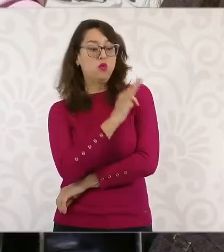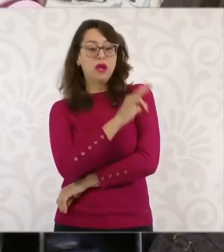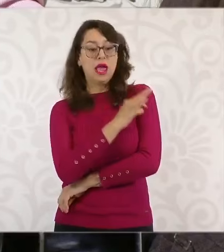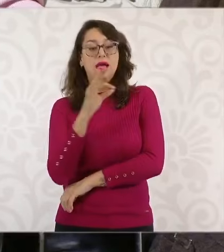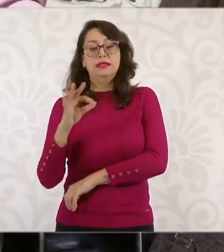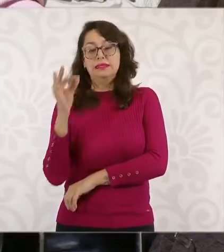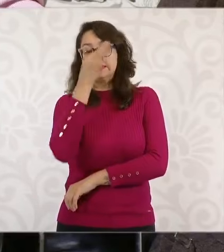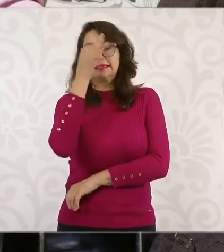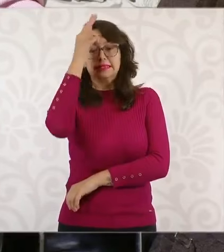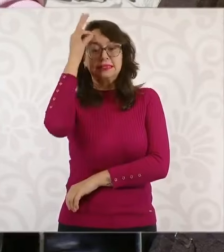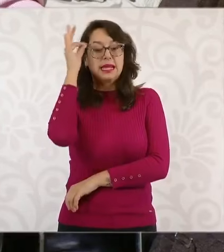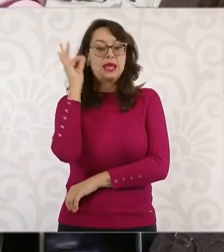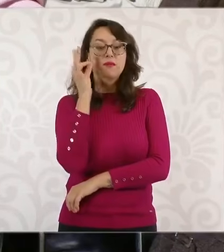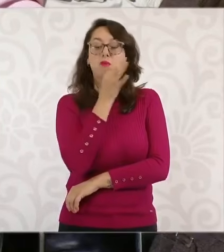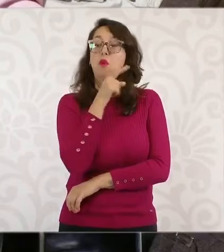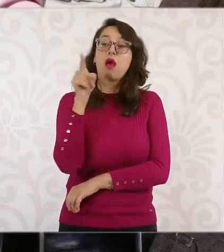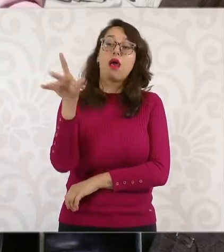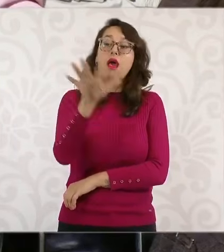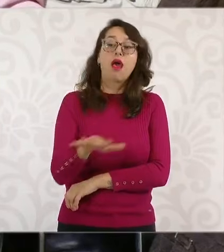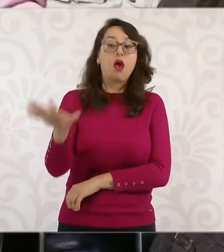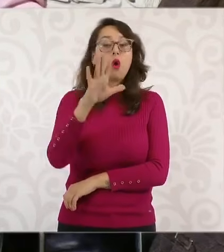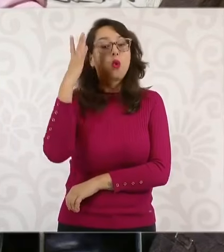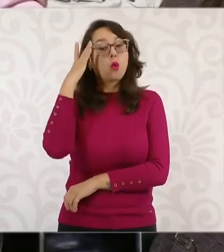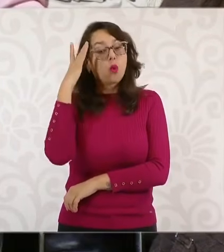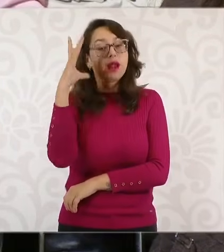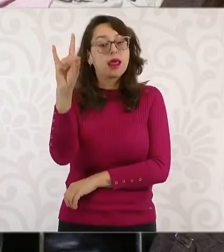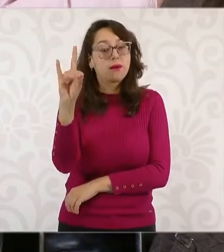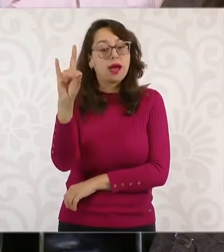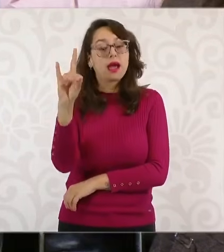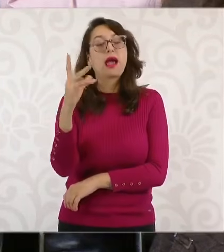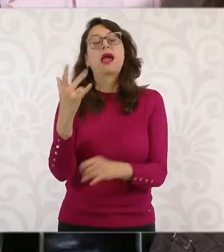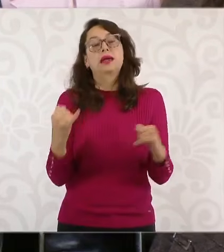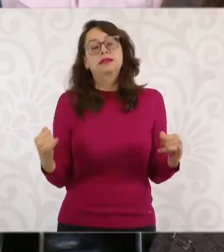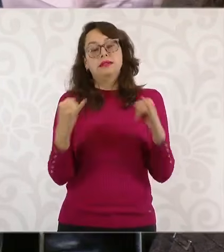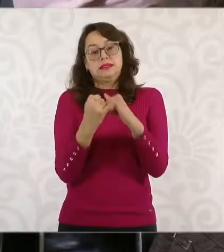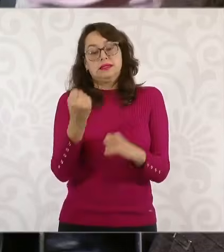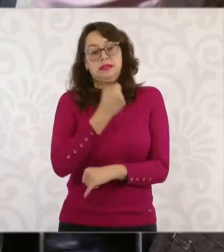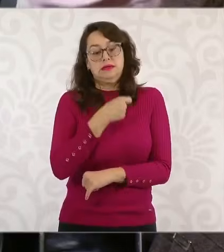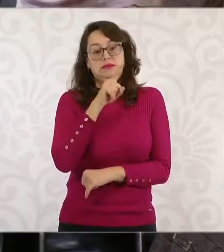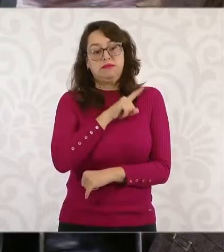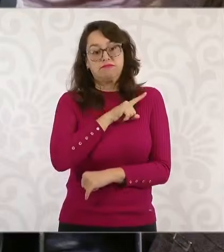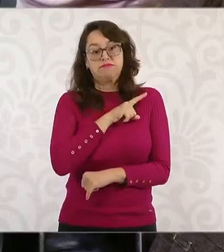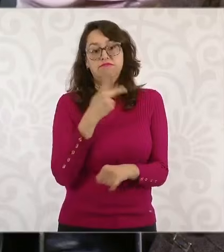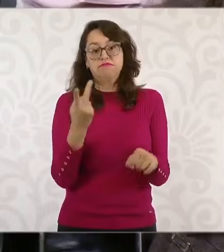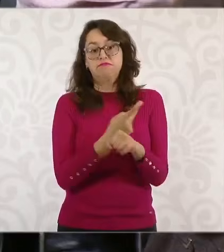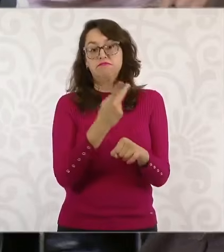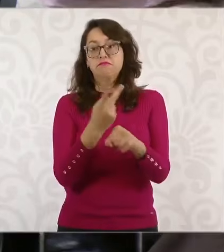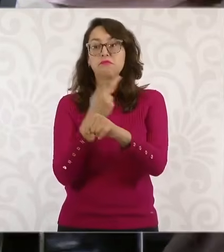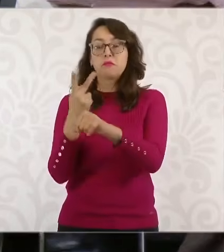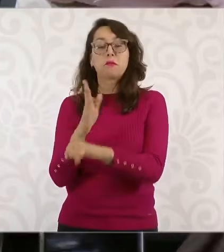es Cuernavaca, en los alrededores de Cuernavaca, en las instituciones de salud, se están haciendo una especie